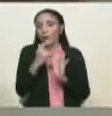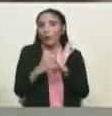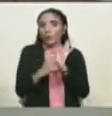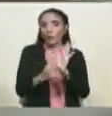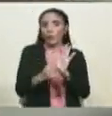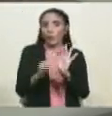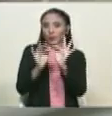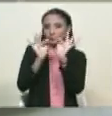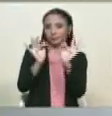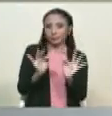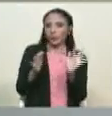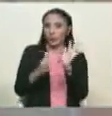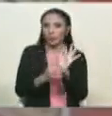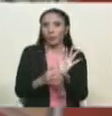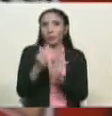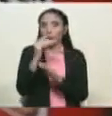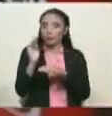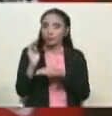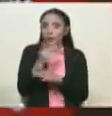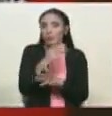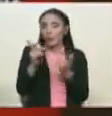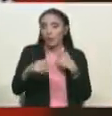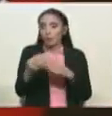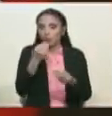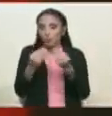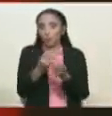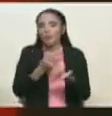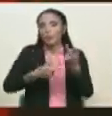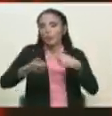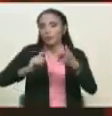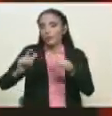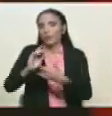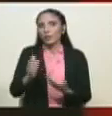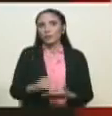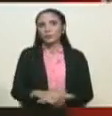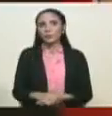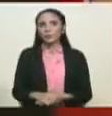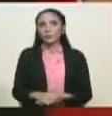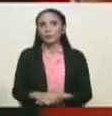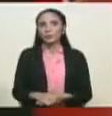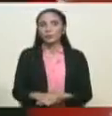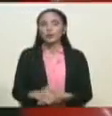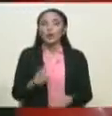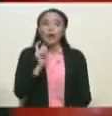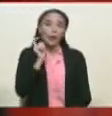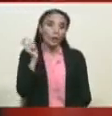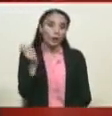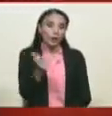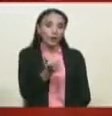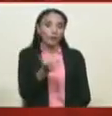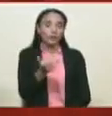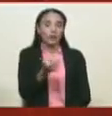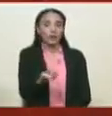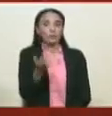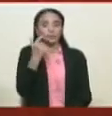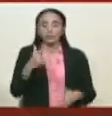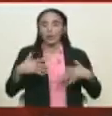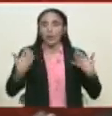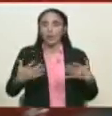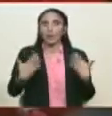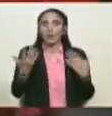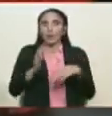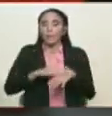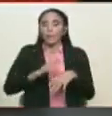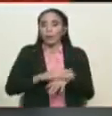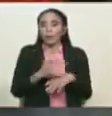para poder ser preservada y llevada a los mercados locales. Nosotros en Guarena estamos sumamente contentos porque esta es una experiencia que